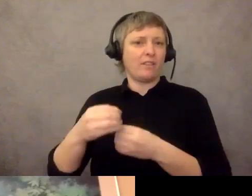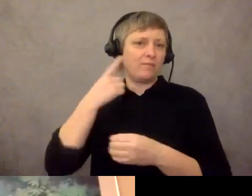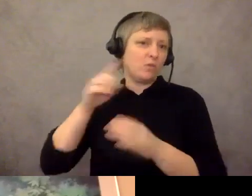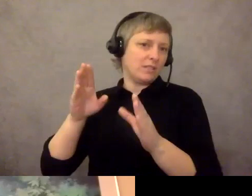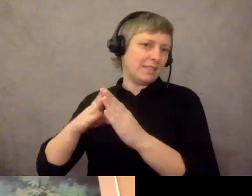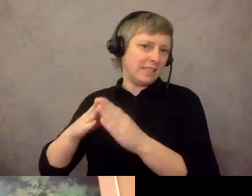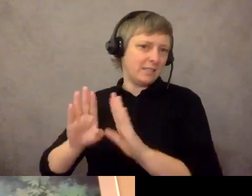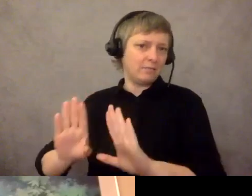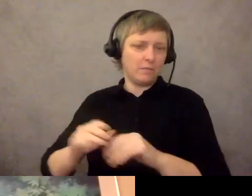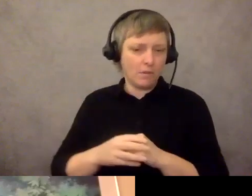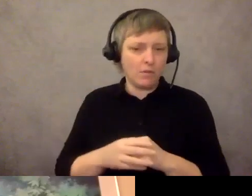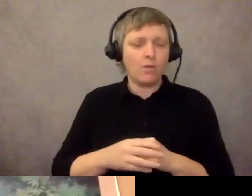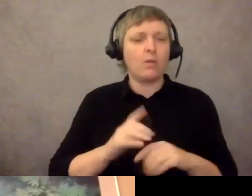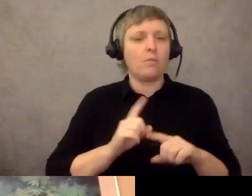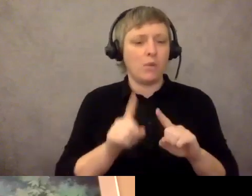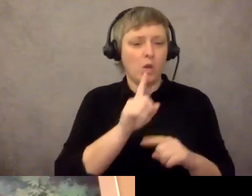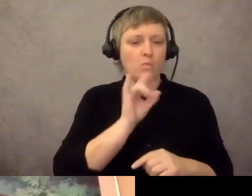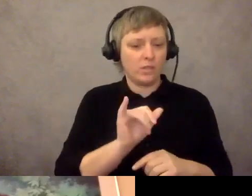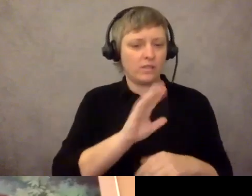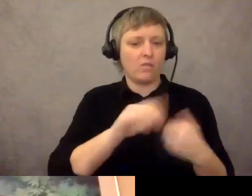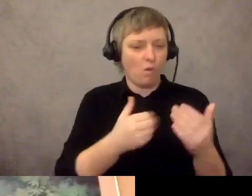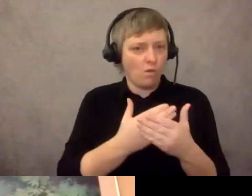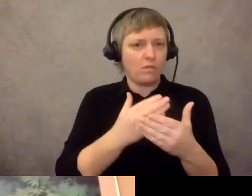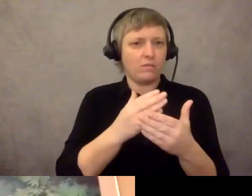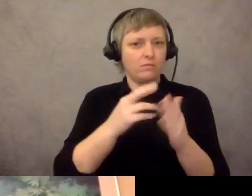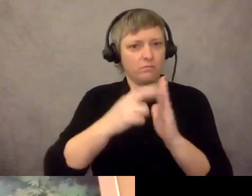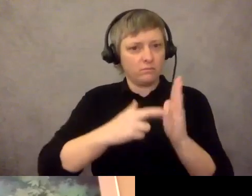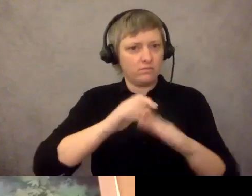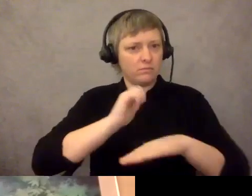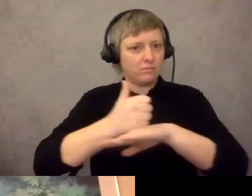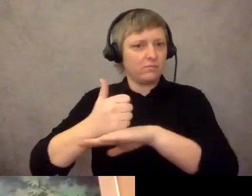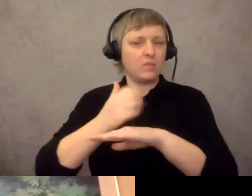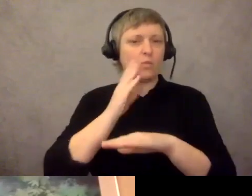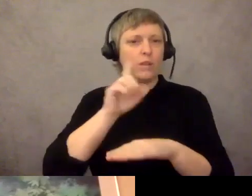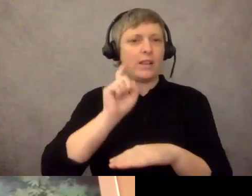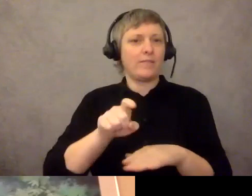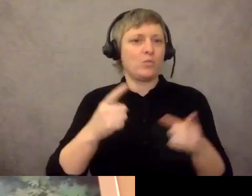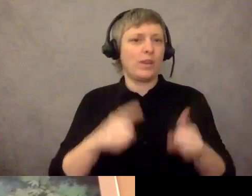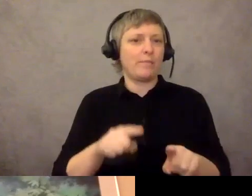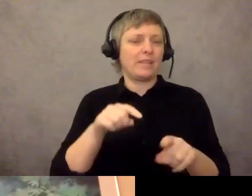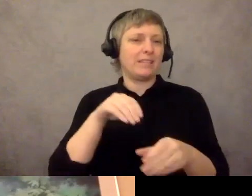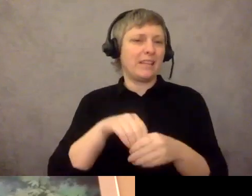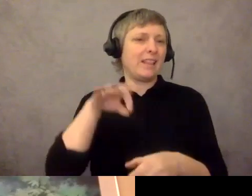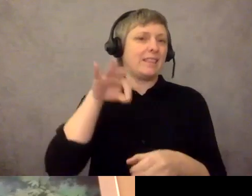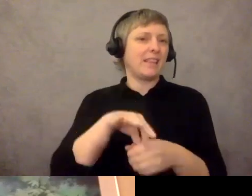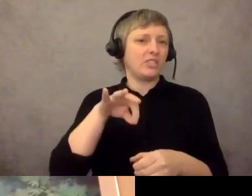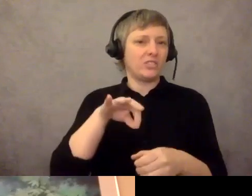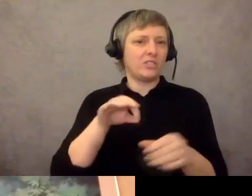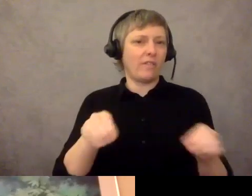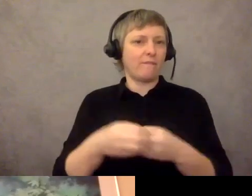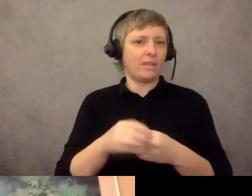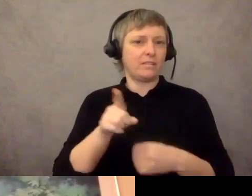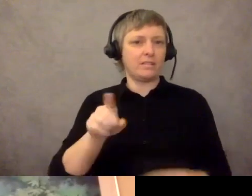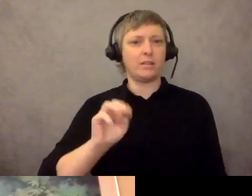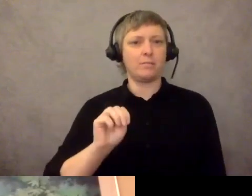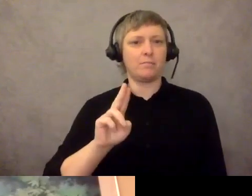tiene que por parte del condado de Multnomah y la mayoría de las personas, posiblemente no todas saben de que la ciudad de